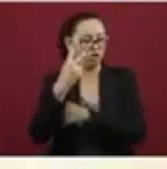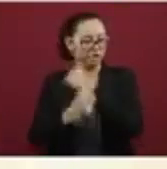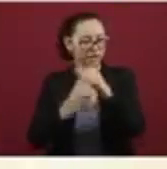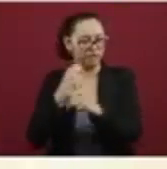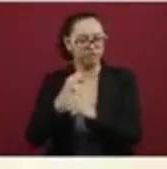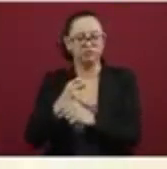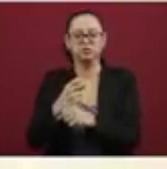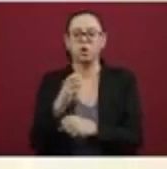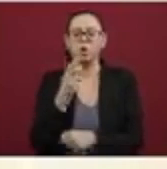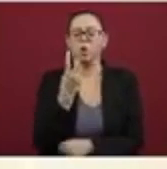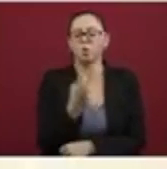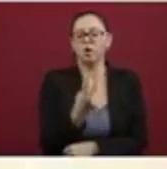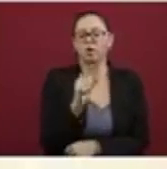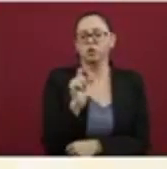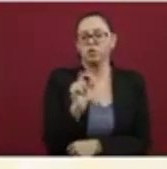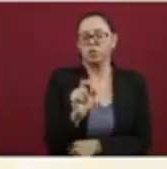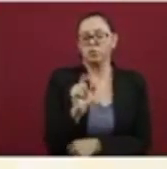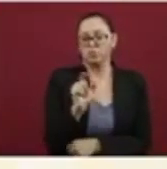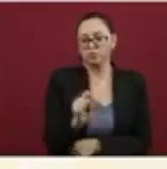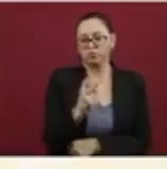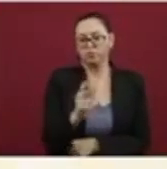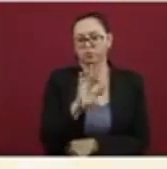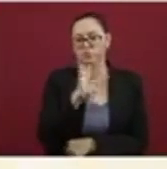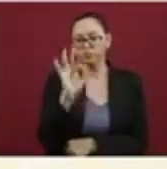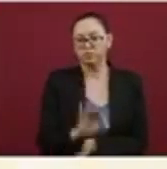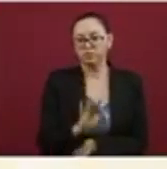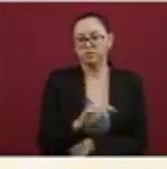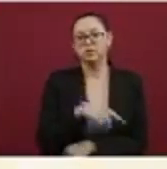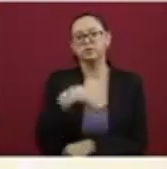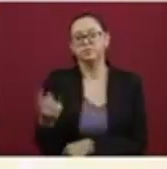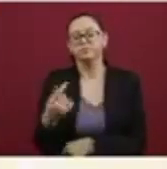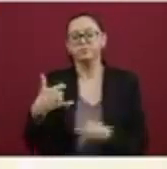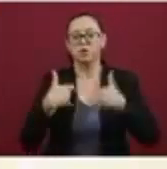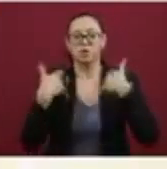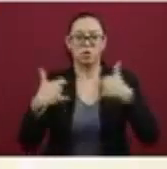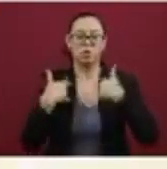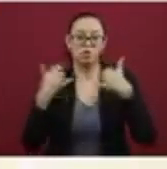4.2% y también jóvenes con posgrado,